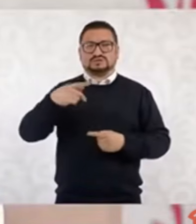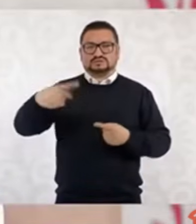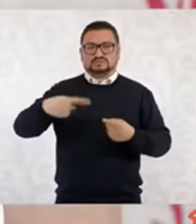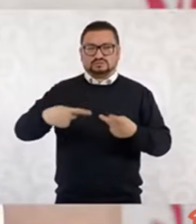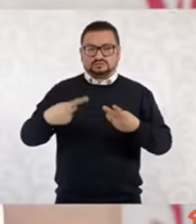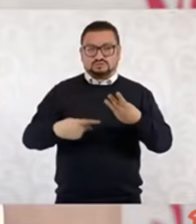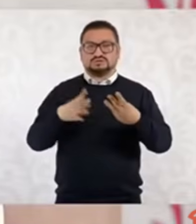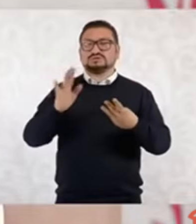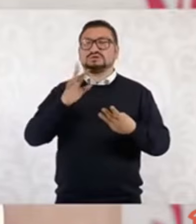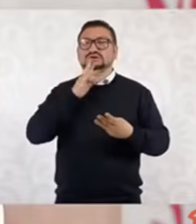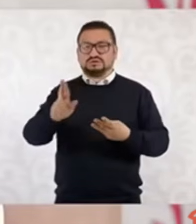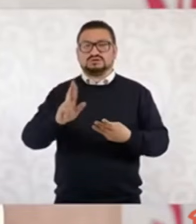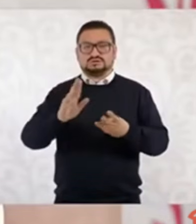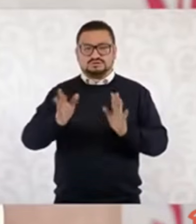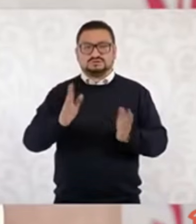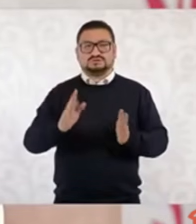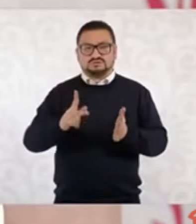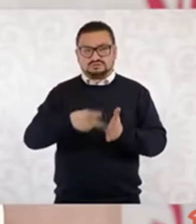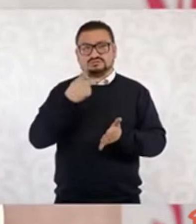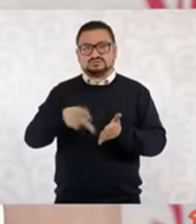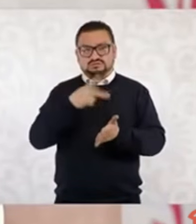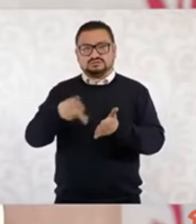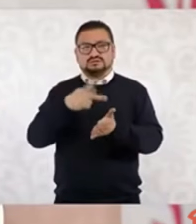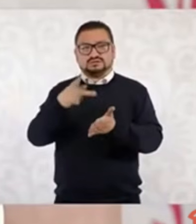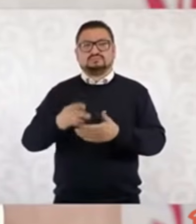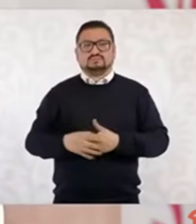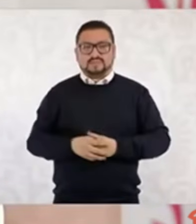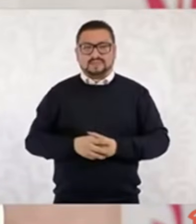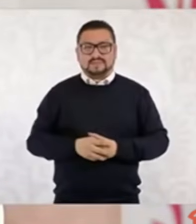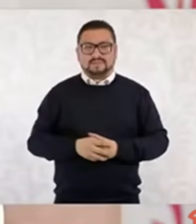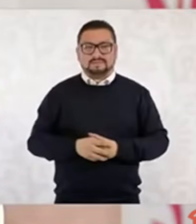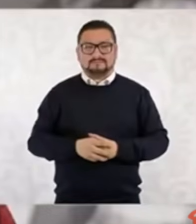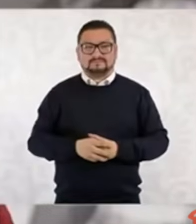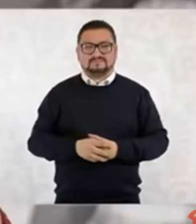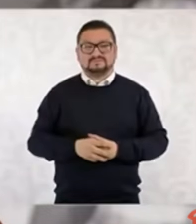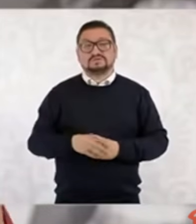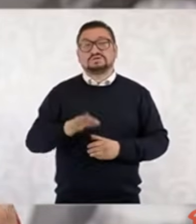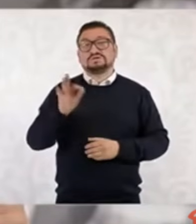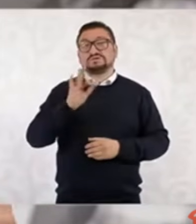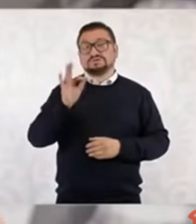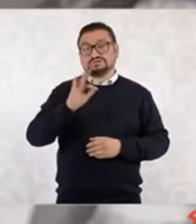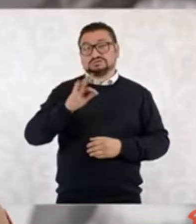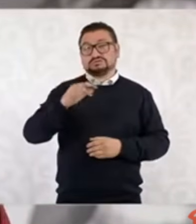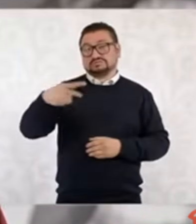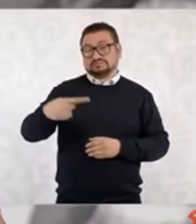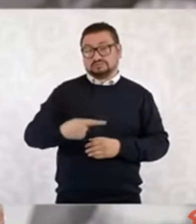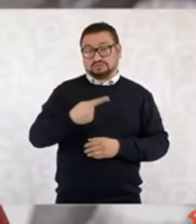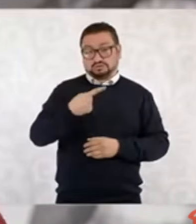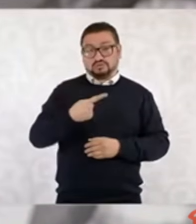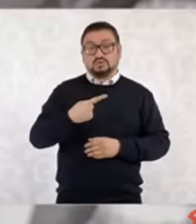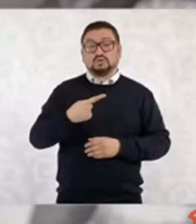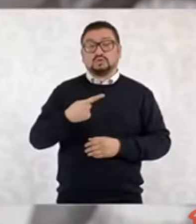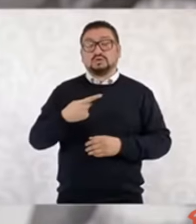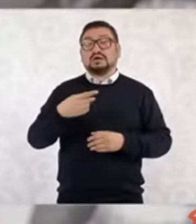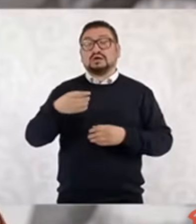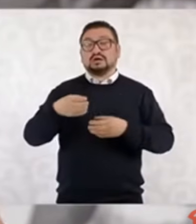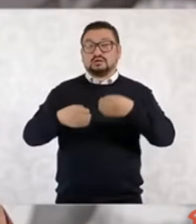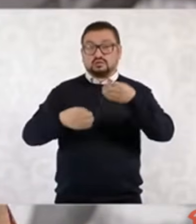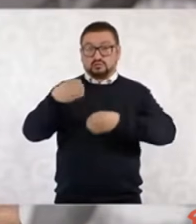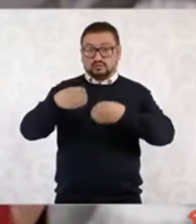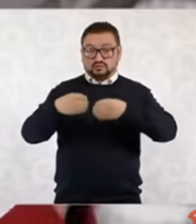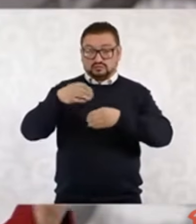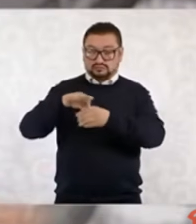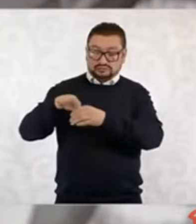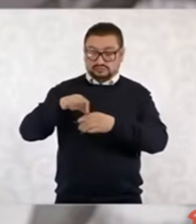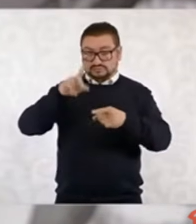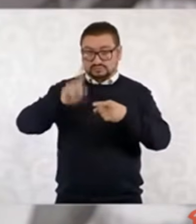han contestado aquí en la mañanera varias veces. Quizá nada más la pregunta de si debe haber revocación de mandato para jueces,